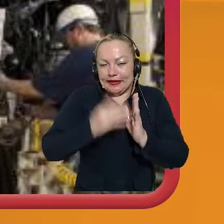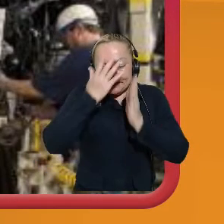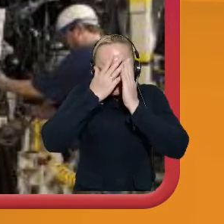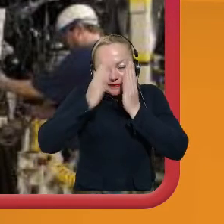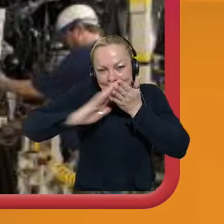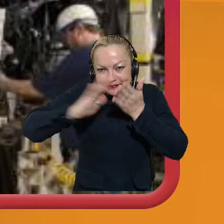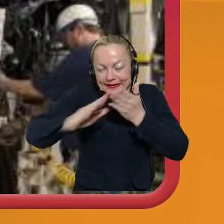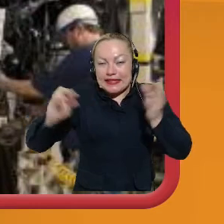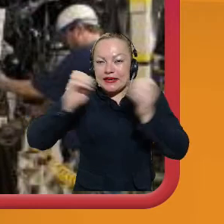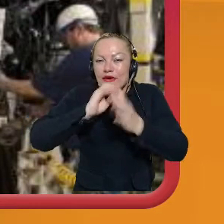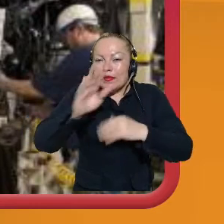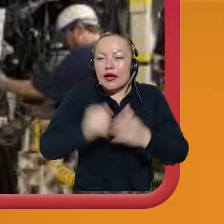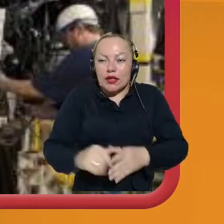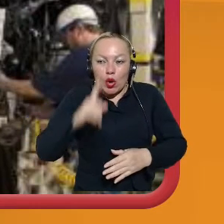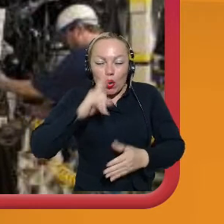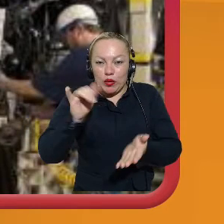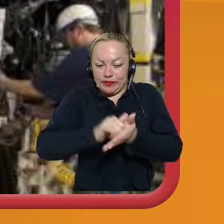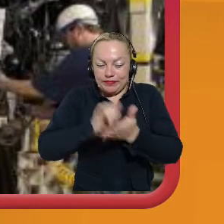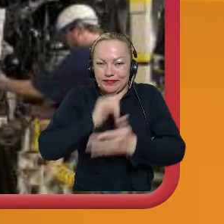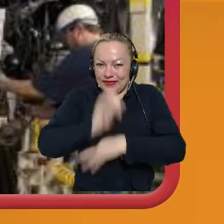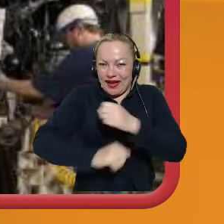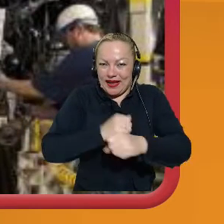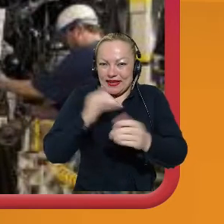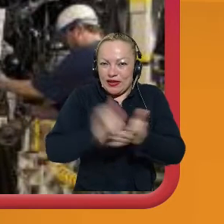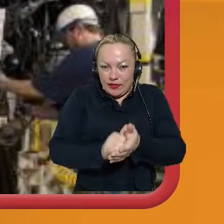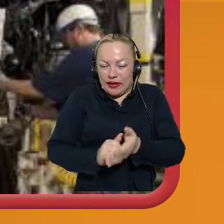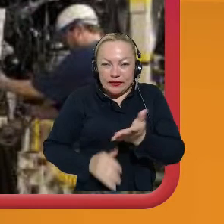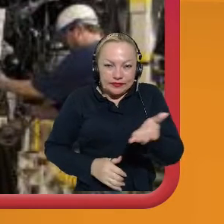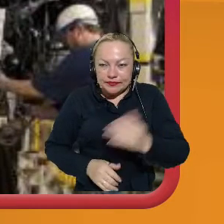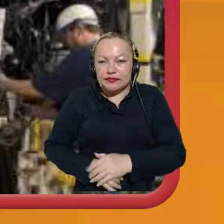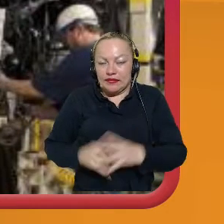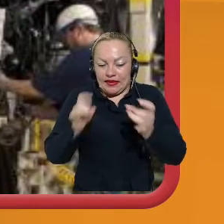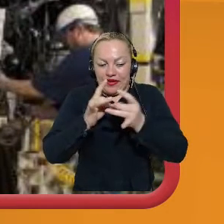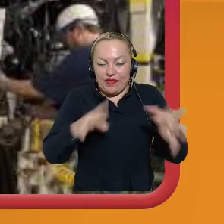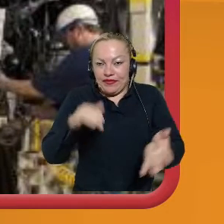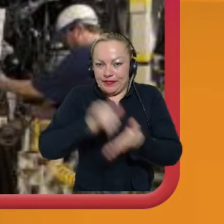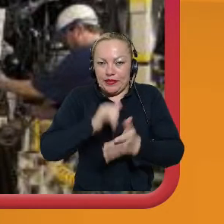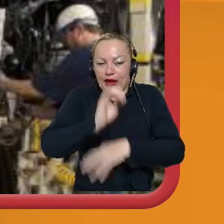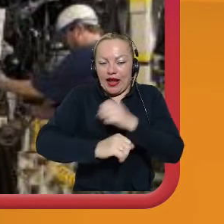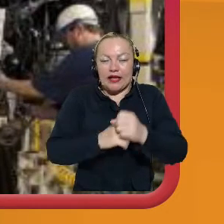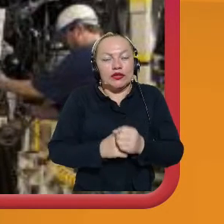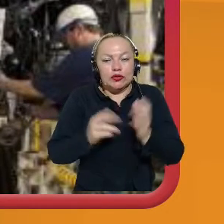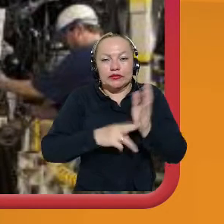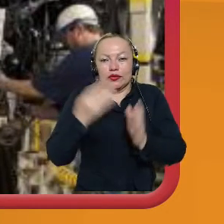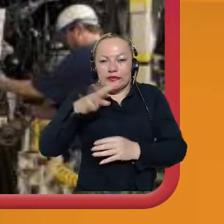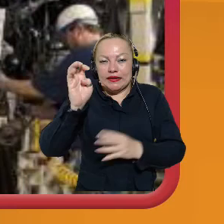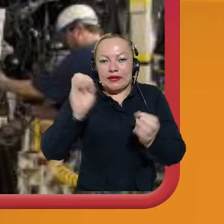en julio con respecto al mismo año, a la misma fecha del año pasado,